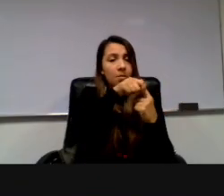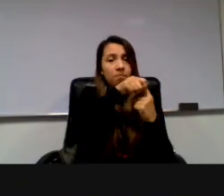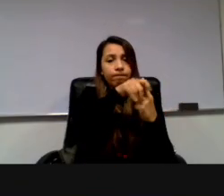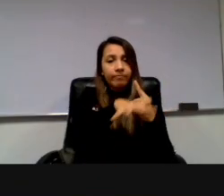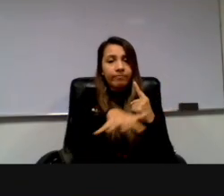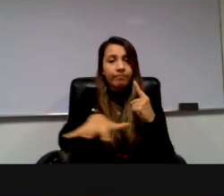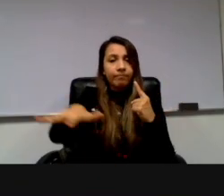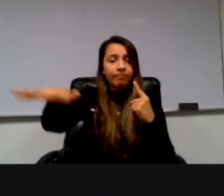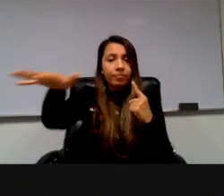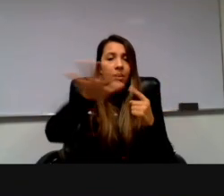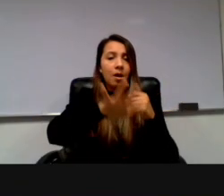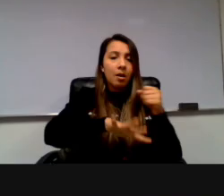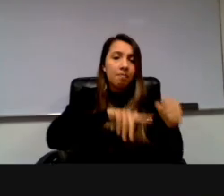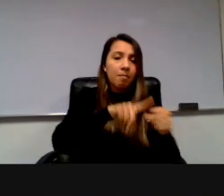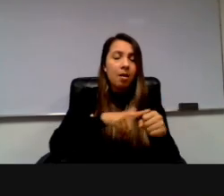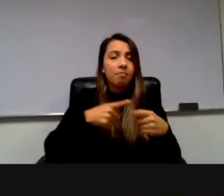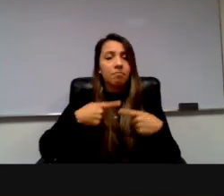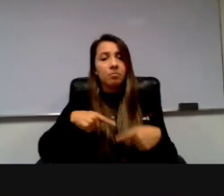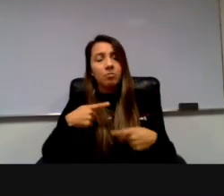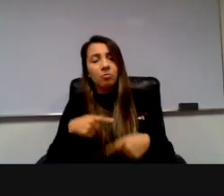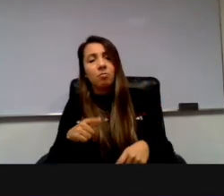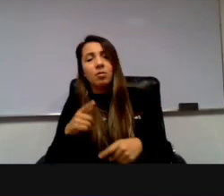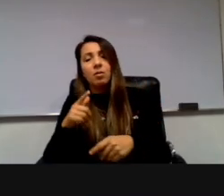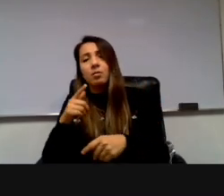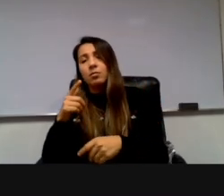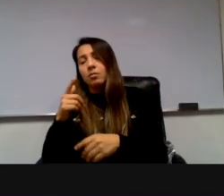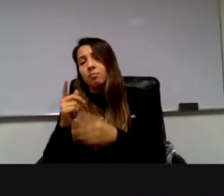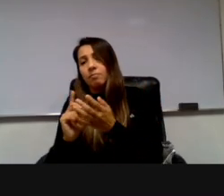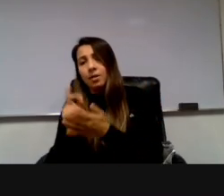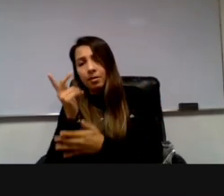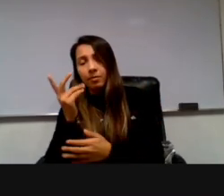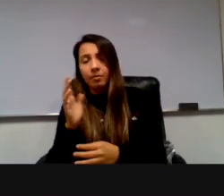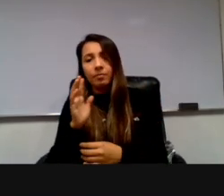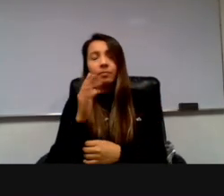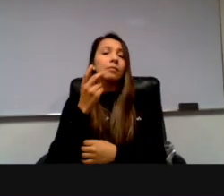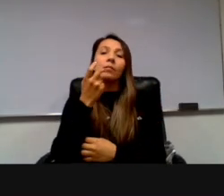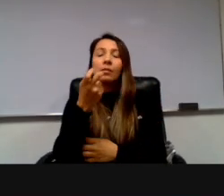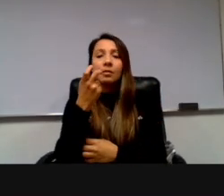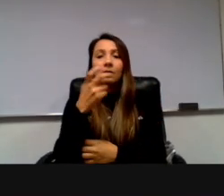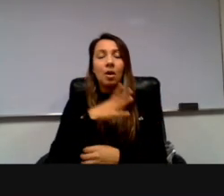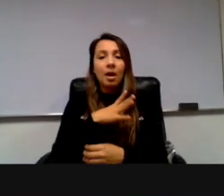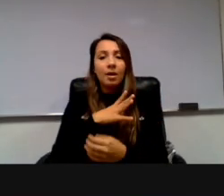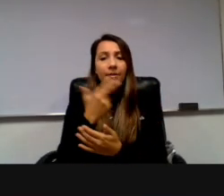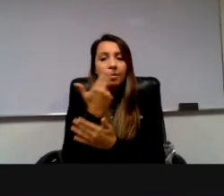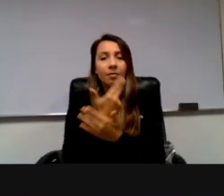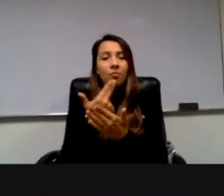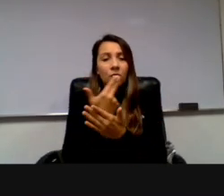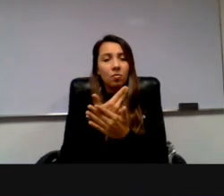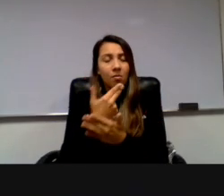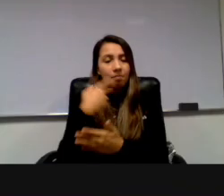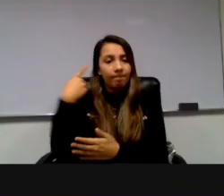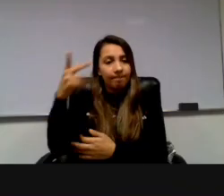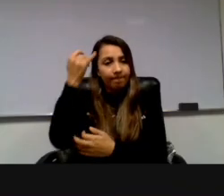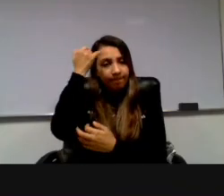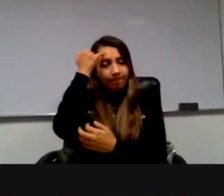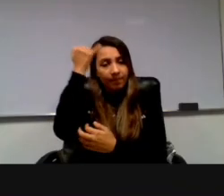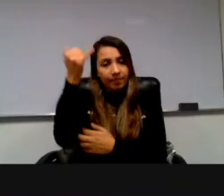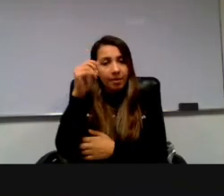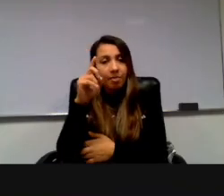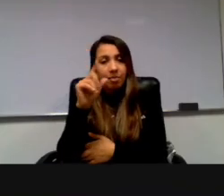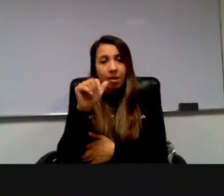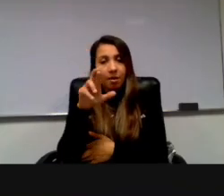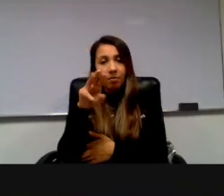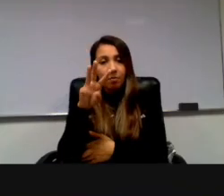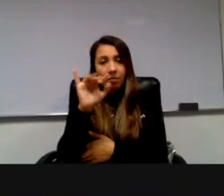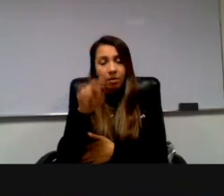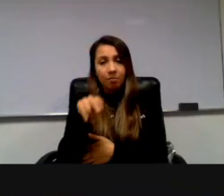Darwin que, de hecho, pues el único dibujo, la única imagen que hay en El origen de las especies, pues es